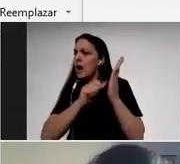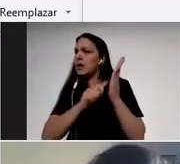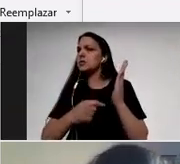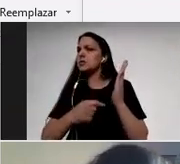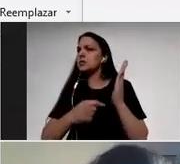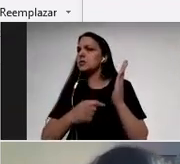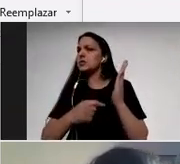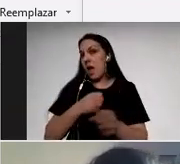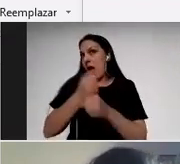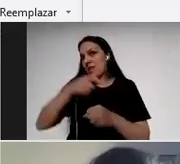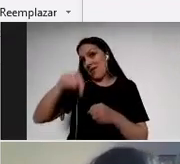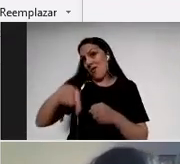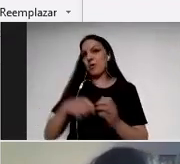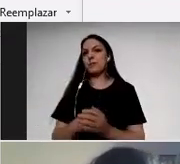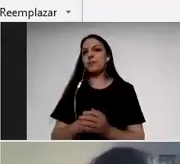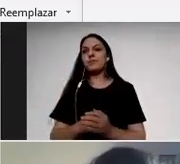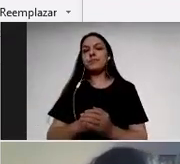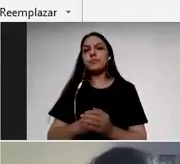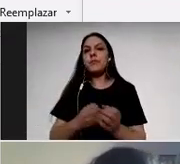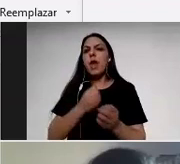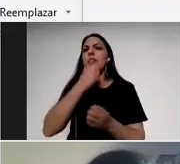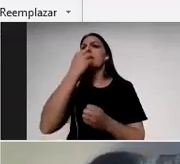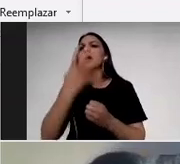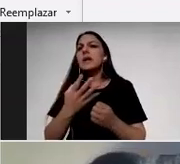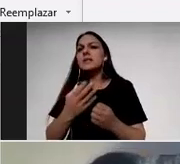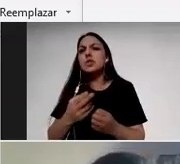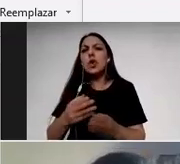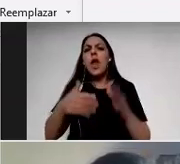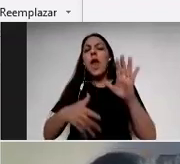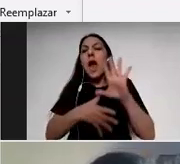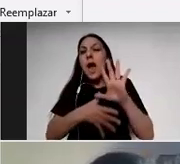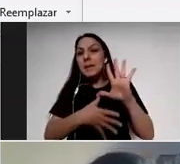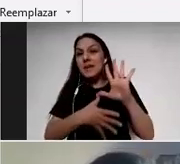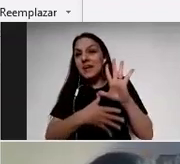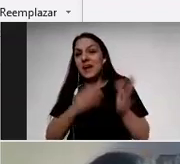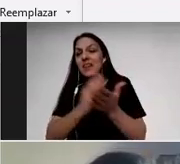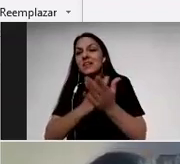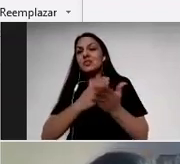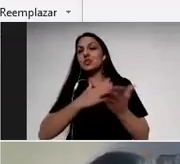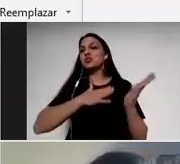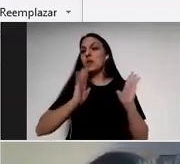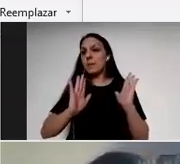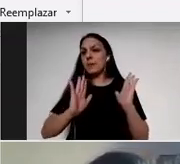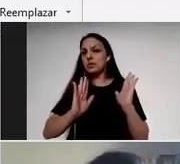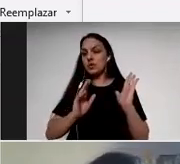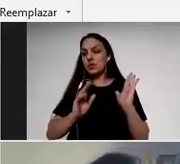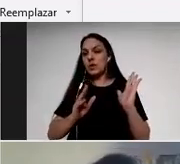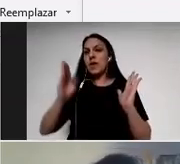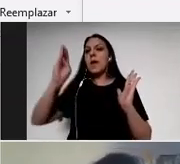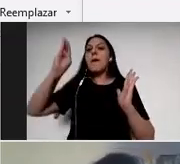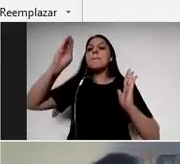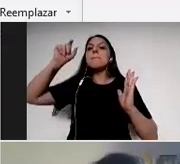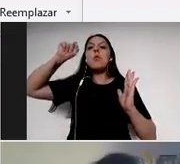Declaración Americana de los Derechos y Deberes del Hombre, que fue el inicio formal de los derechos humanos en Bogotá en 1948,